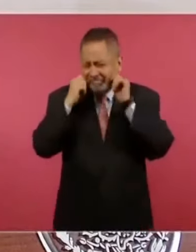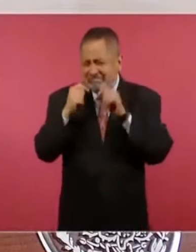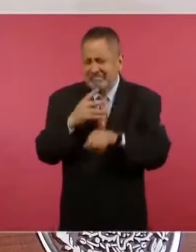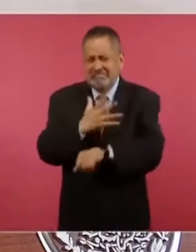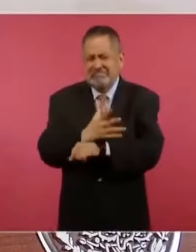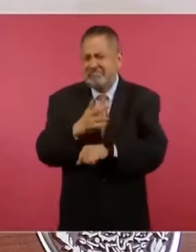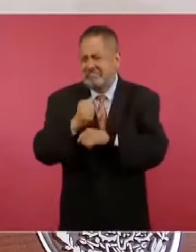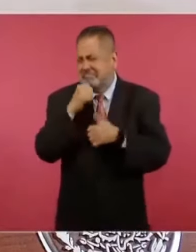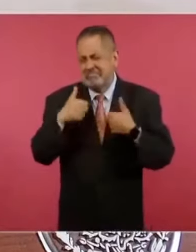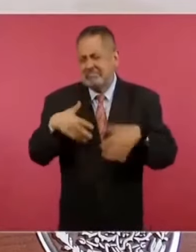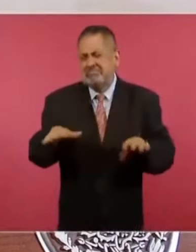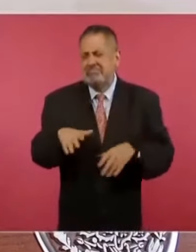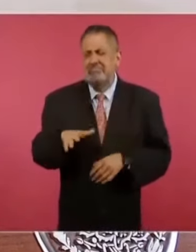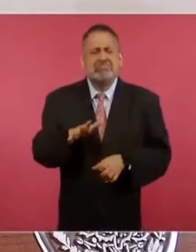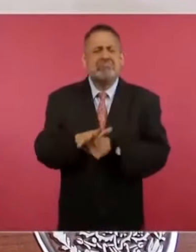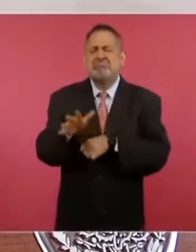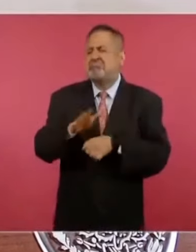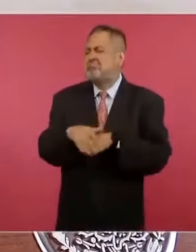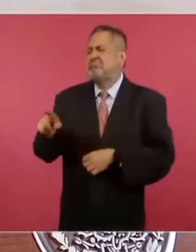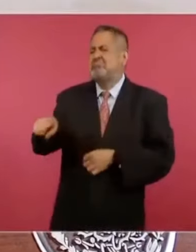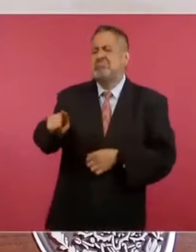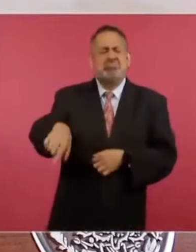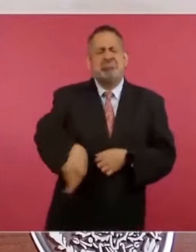cualquiera, incluso